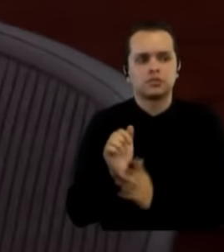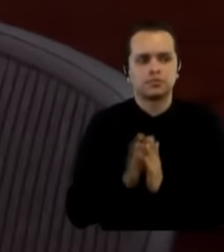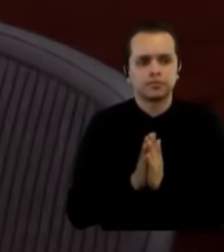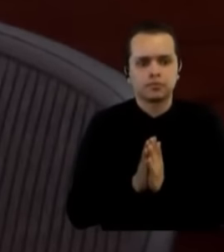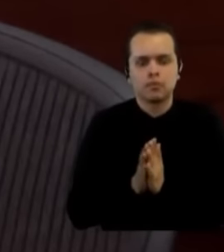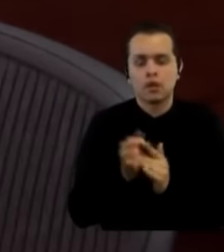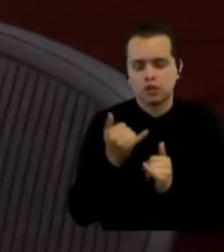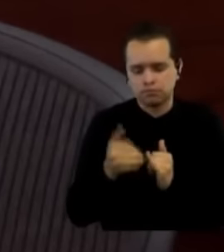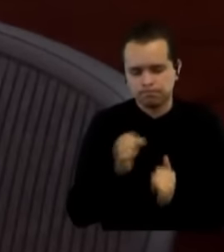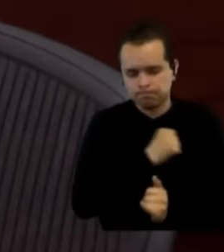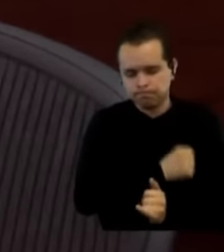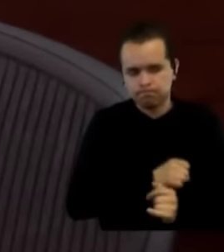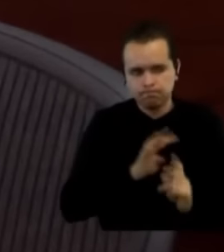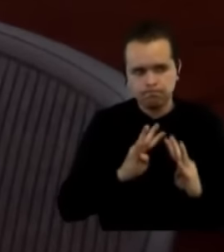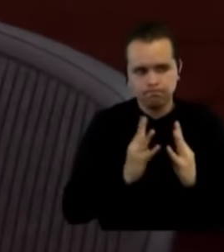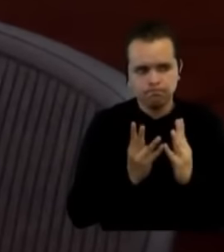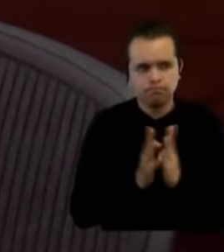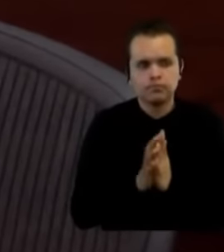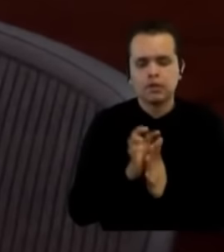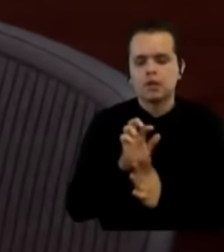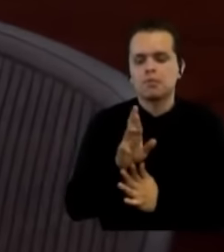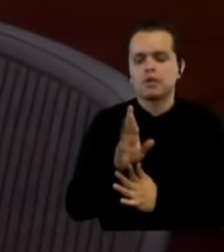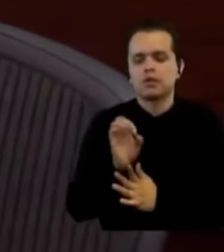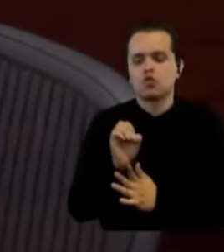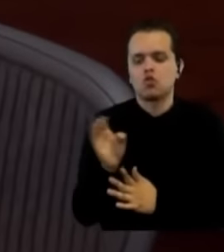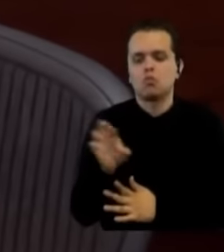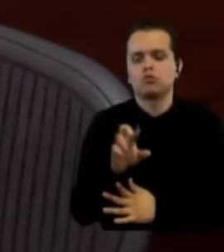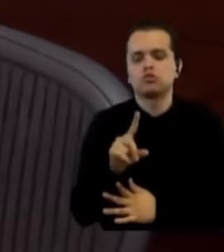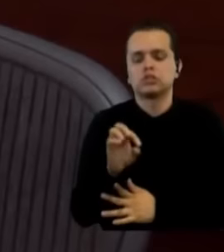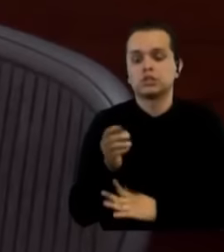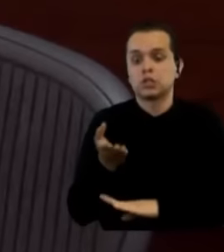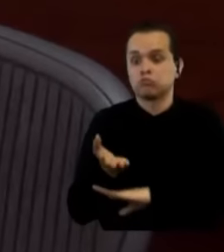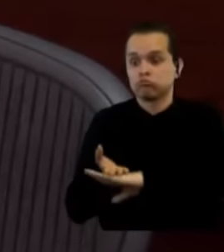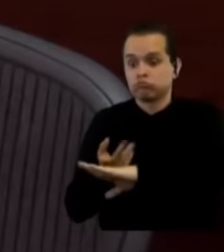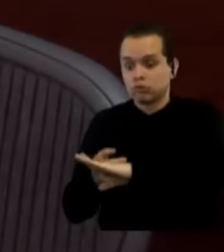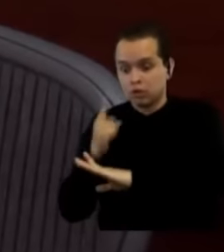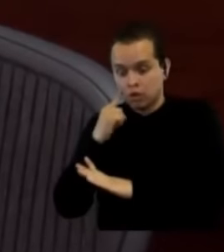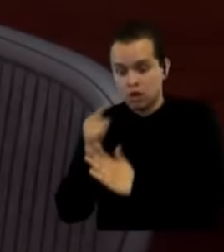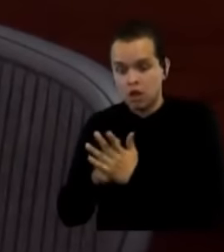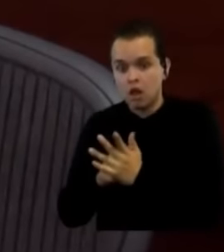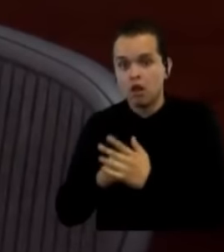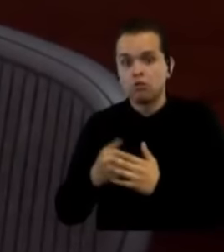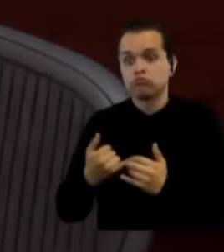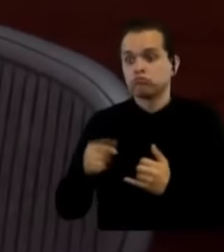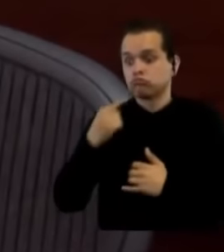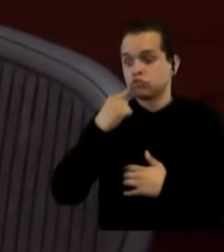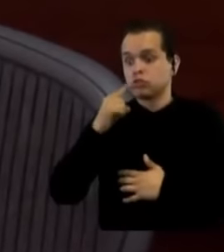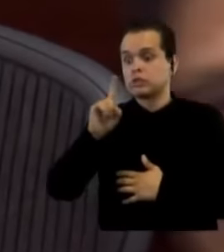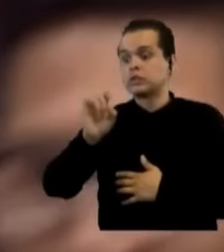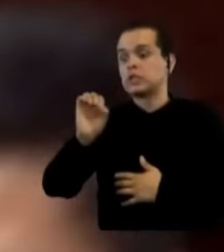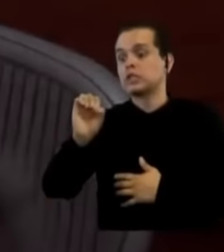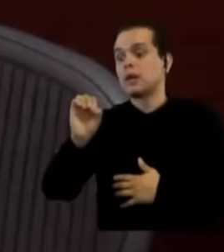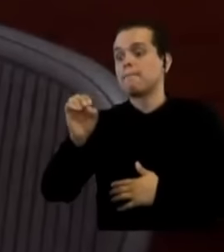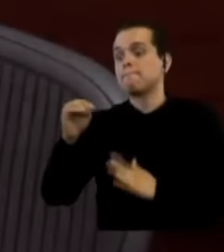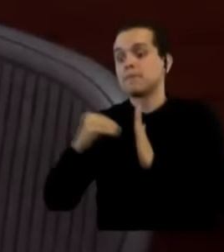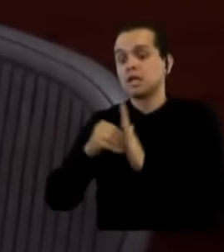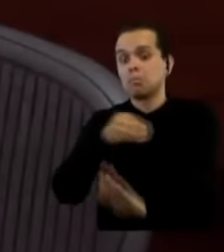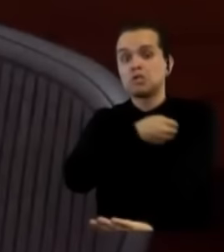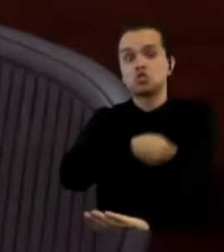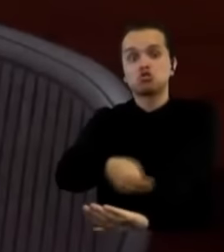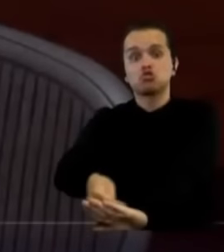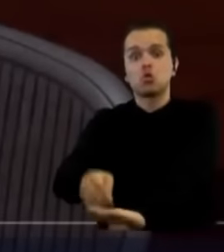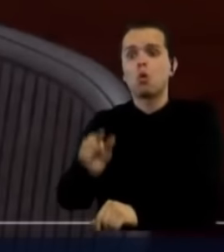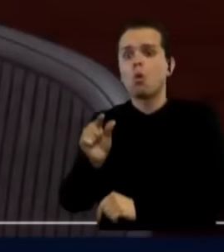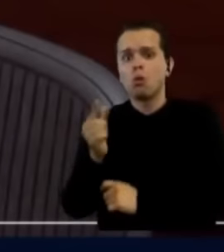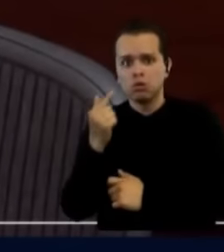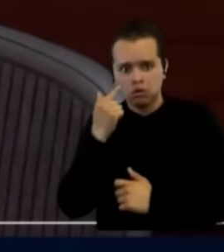Termine, honorable senadora. Pedro Contecha se gana la licitación de apenas 60.000 milloncitos de